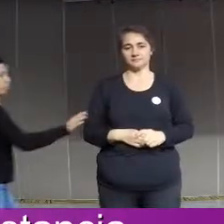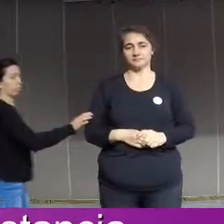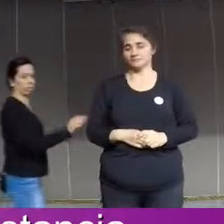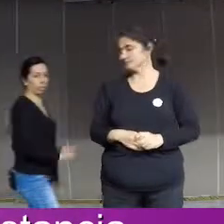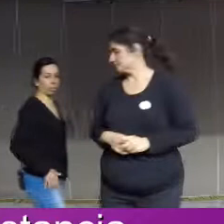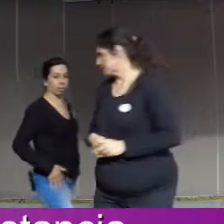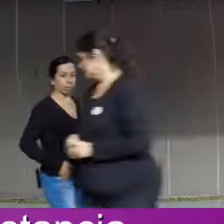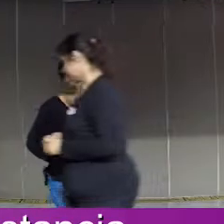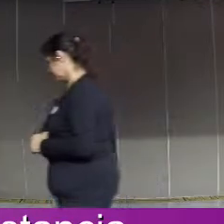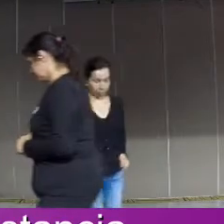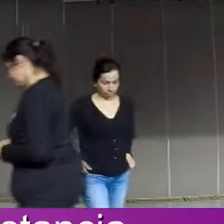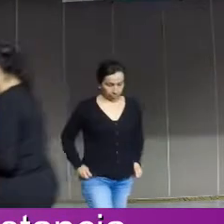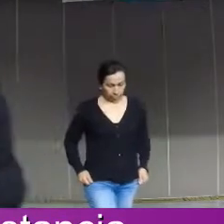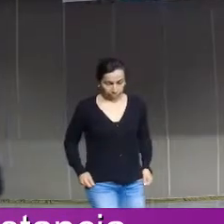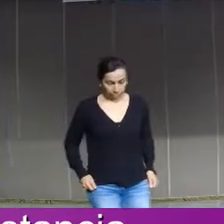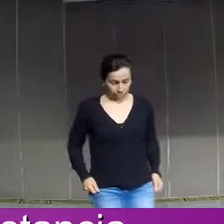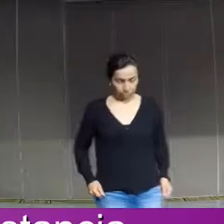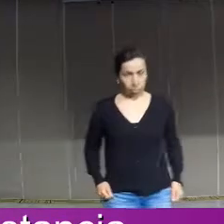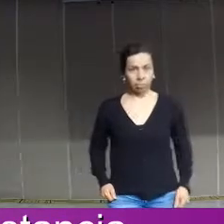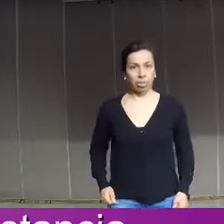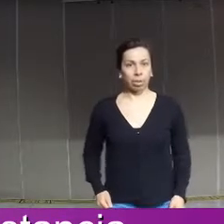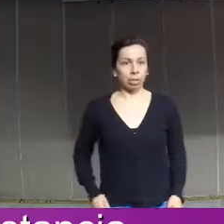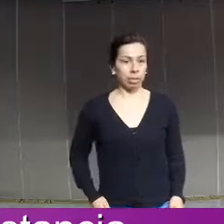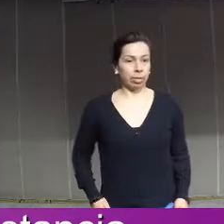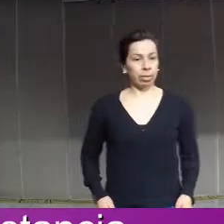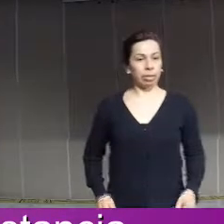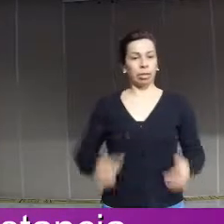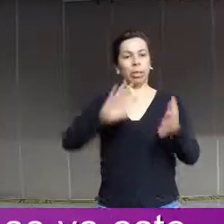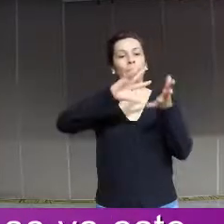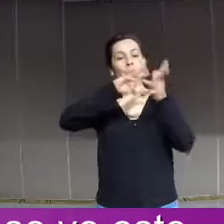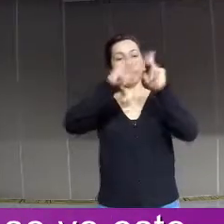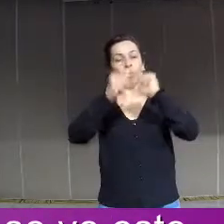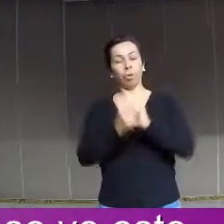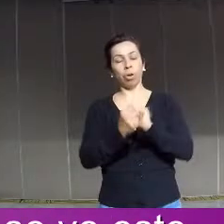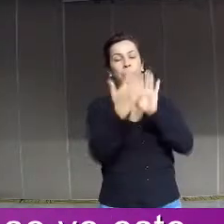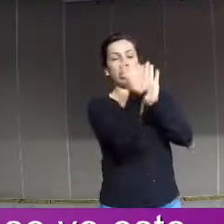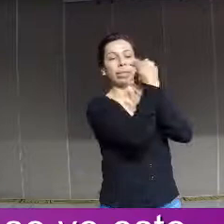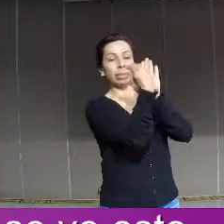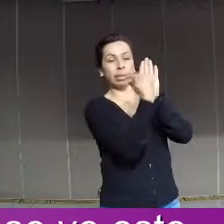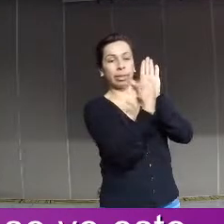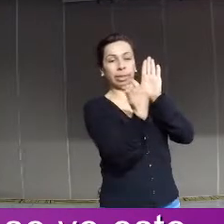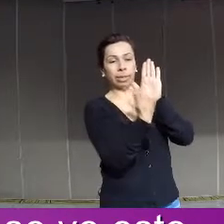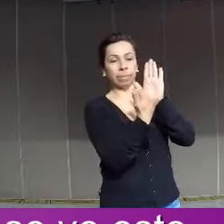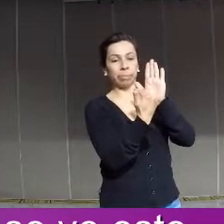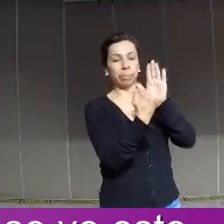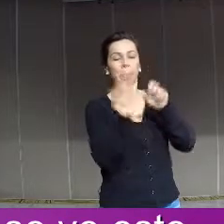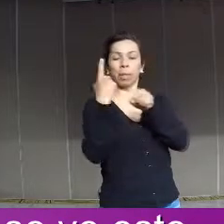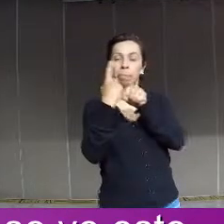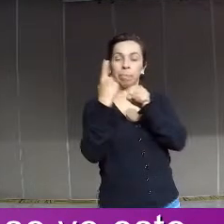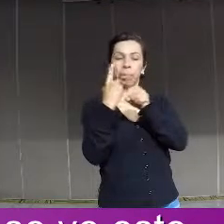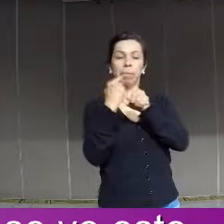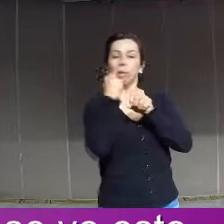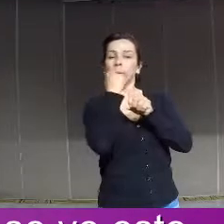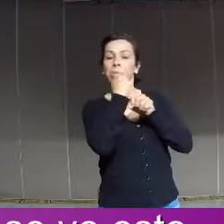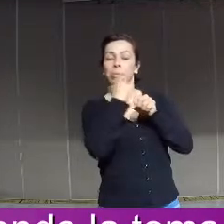Entonces, la sintomatología de la disfagia va a estar dada por la dificultad en la apertura bucal, primera